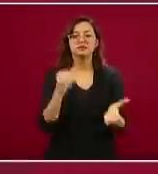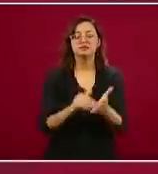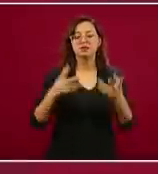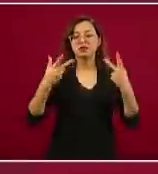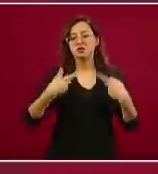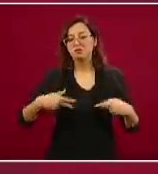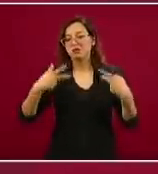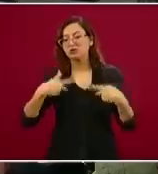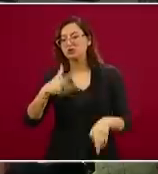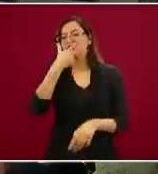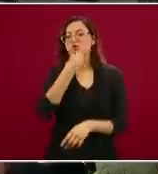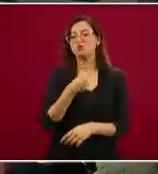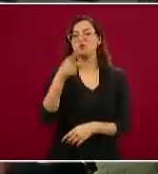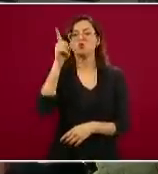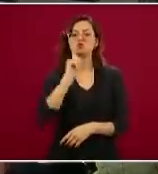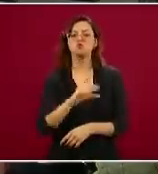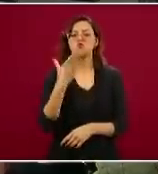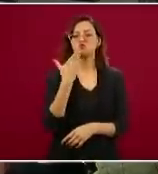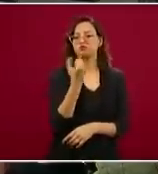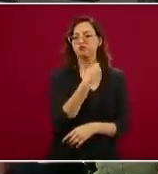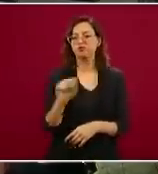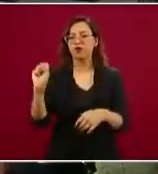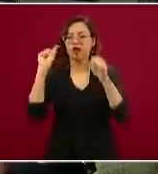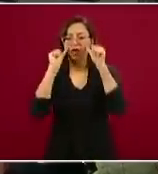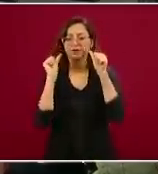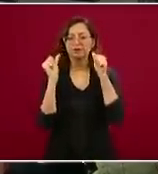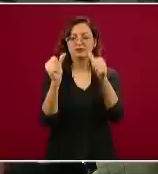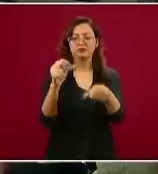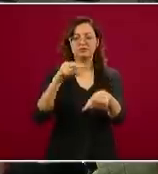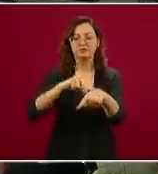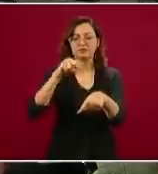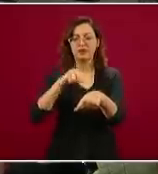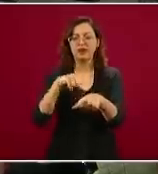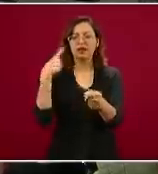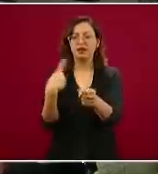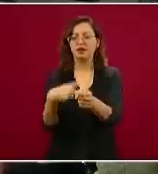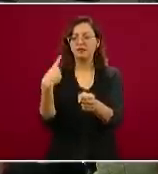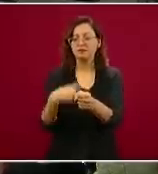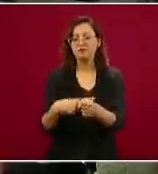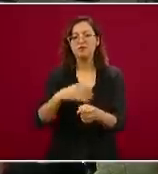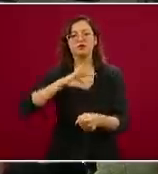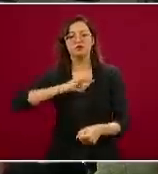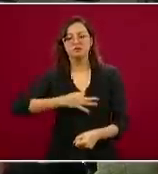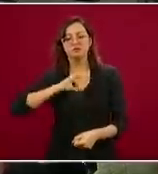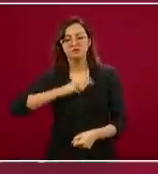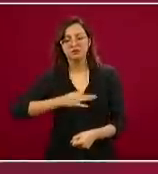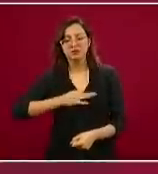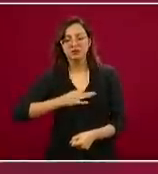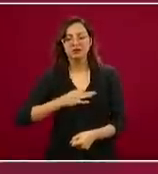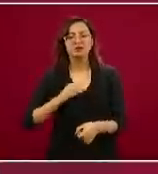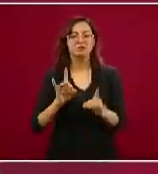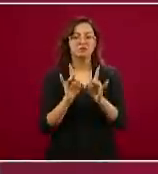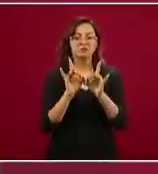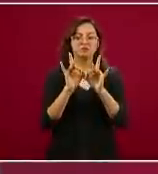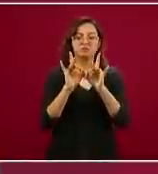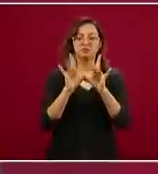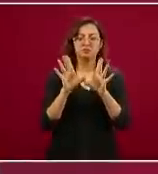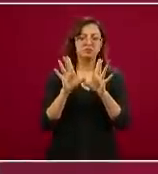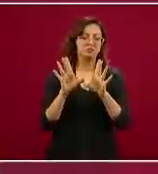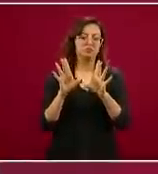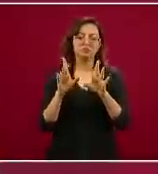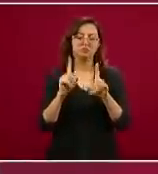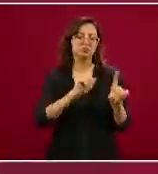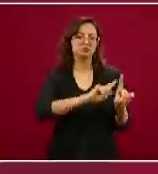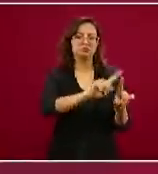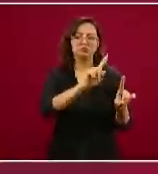expertas y expertos en el campo de atención médica, enfermedades virales, que provienen de las